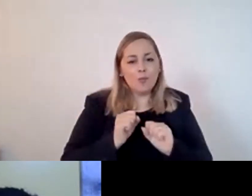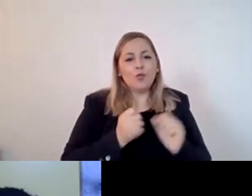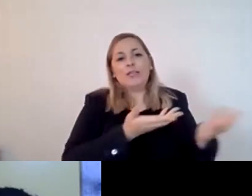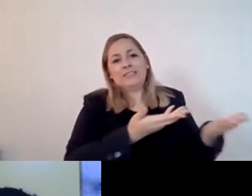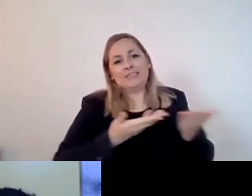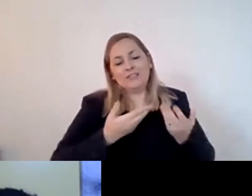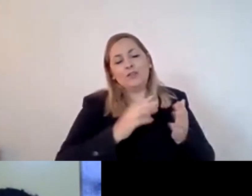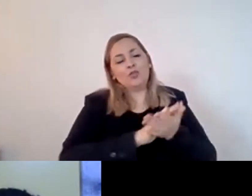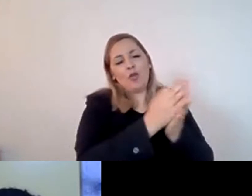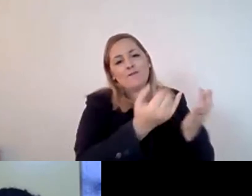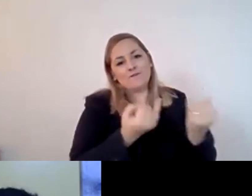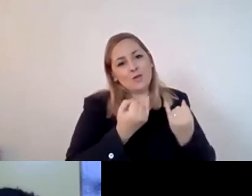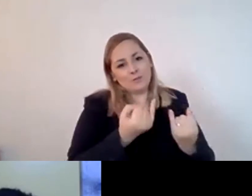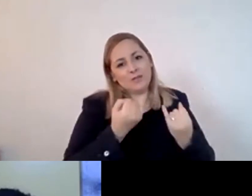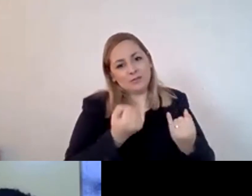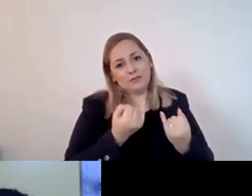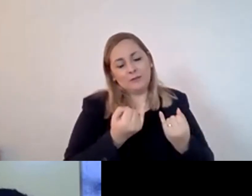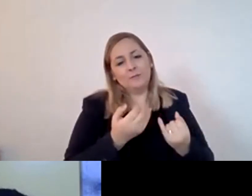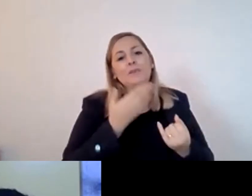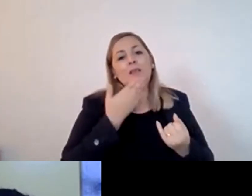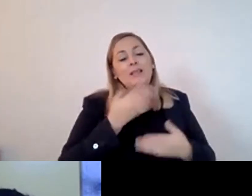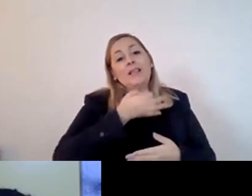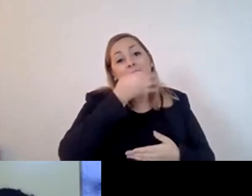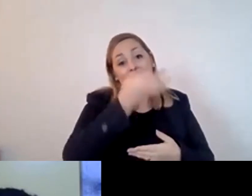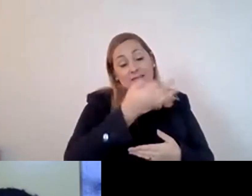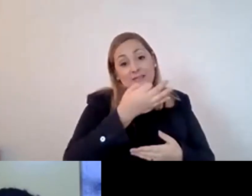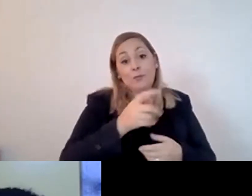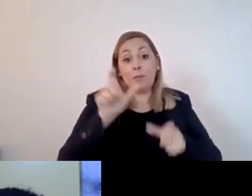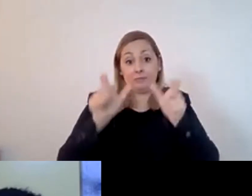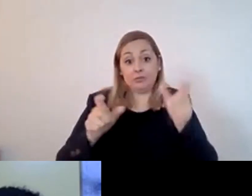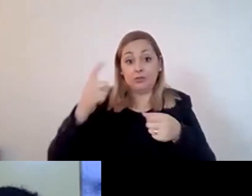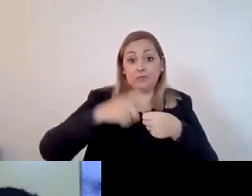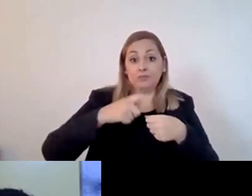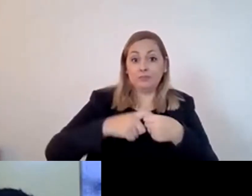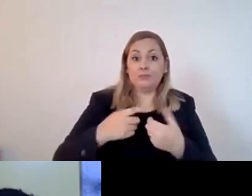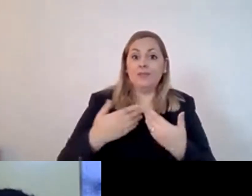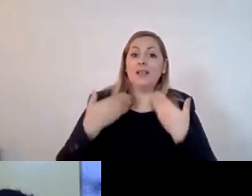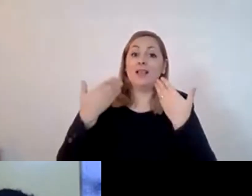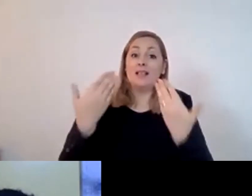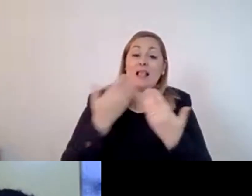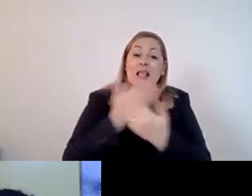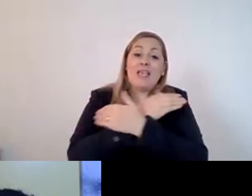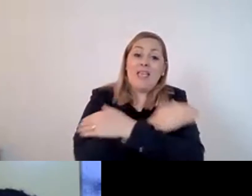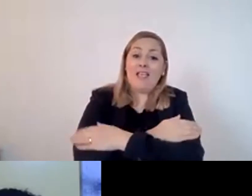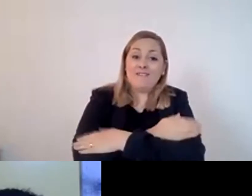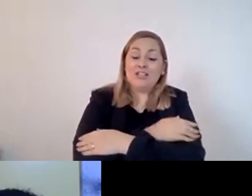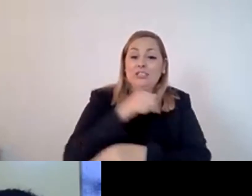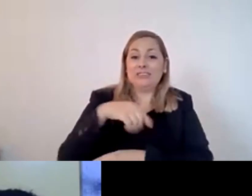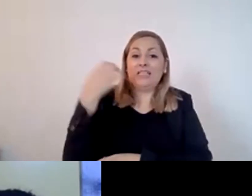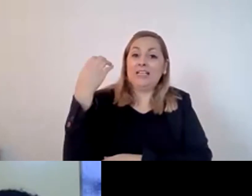esa información. Y le decimos a nuestros asistentes que les mandamos un abrazo desde acá, desde La